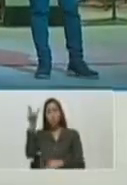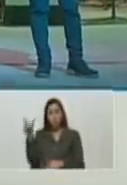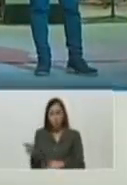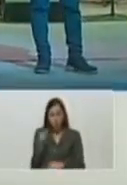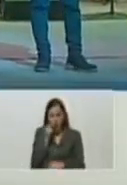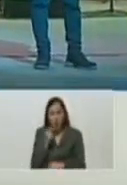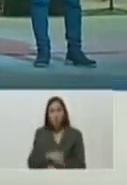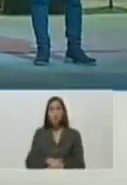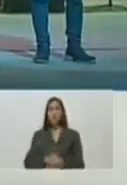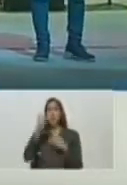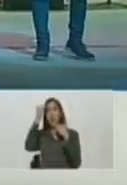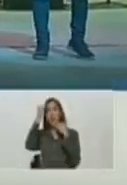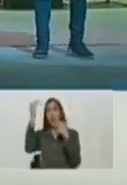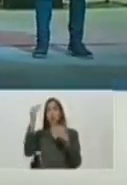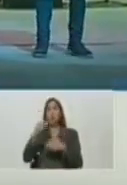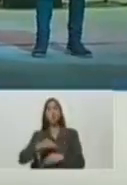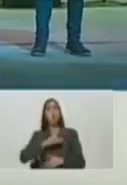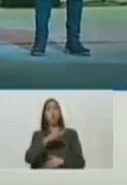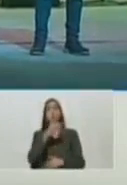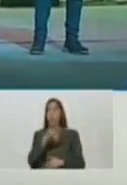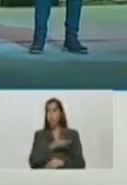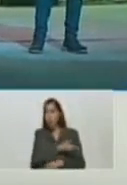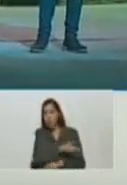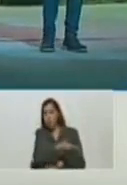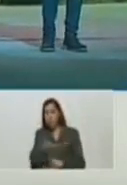Bueno, un saludo del alma a todos